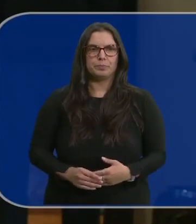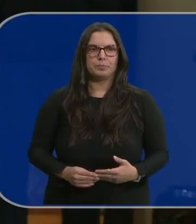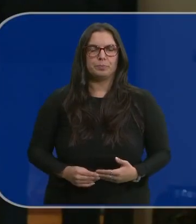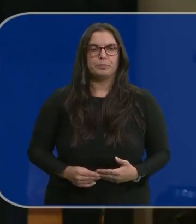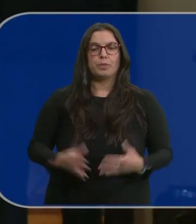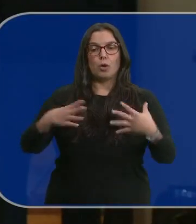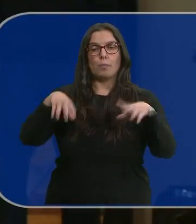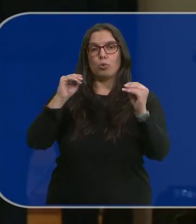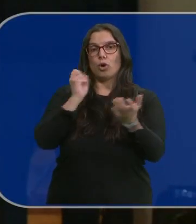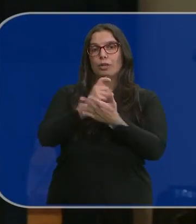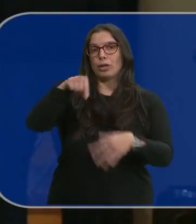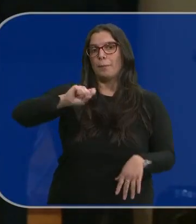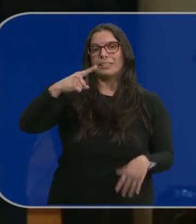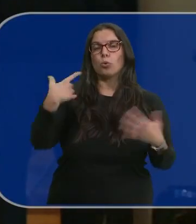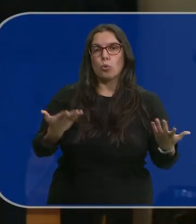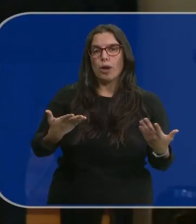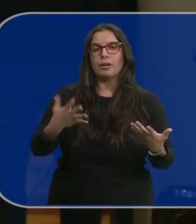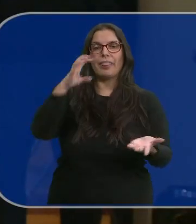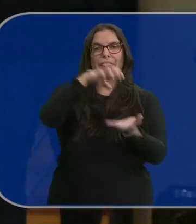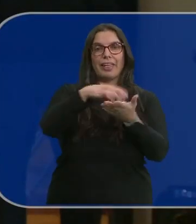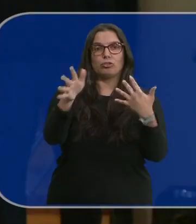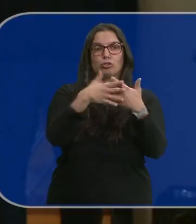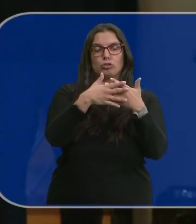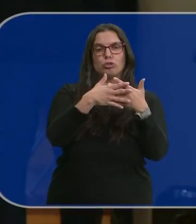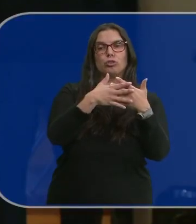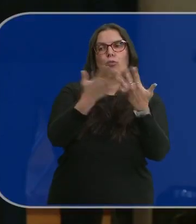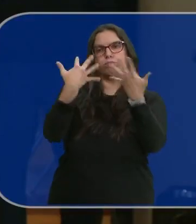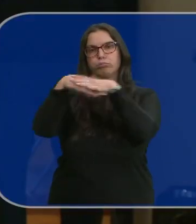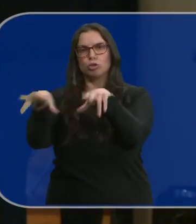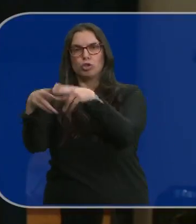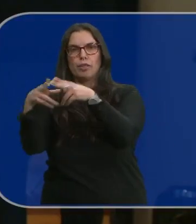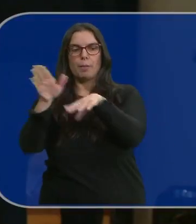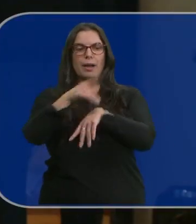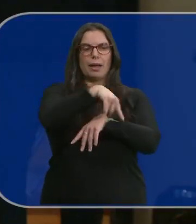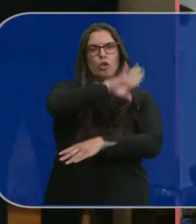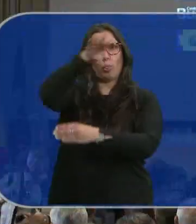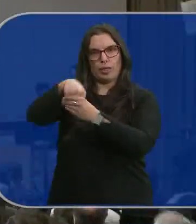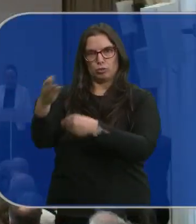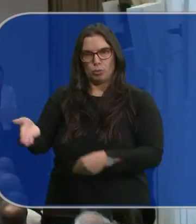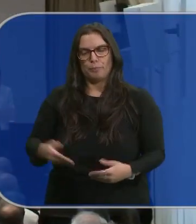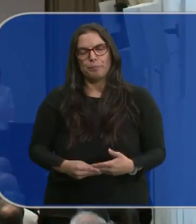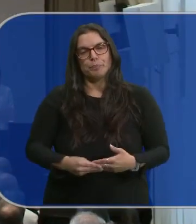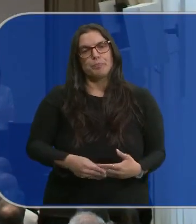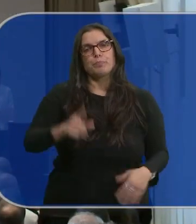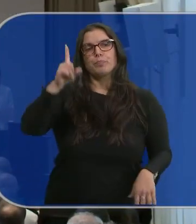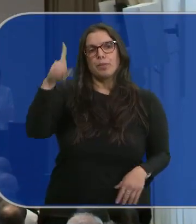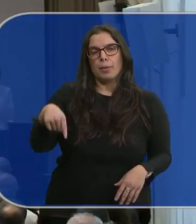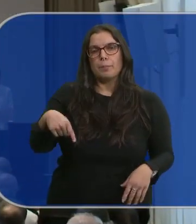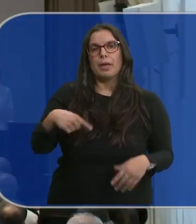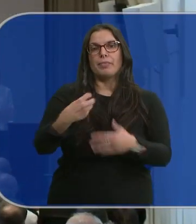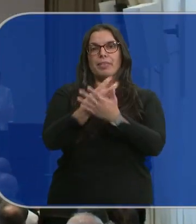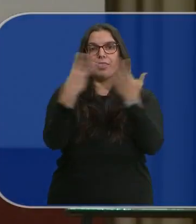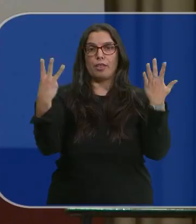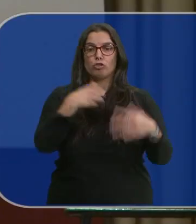En Burgos, el principal reto es abrir las puertas del centro penitenciario a la sociedad para que los internos formen parte de ella. También cubrir las